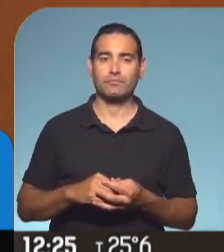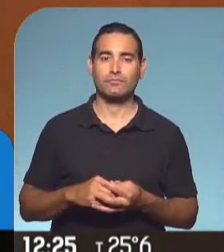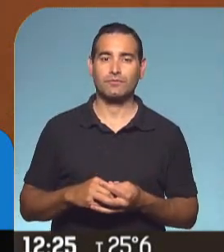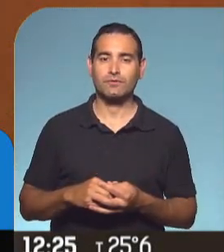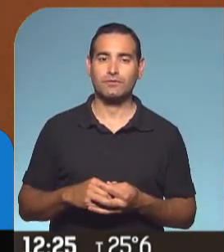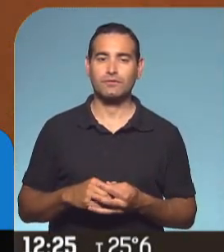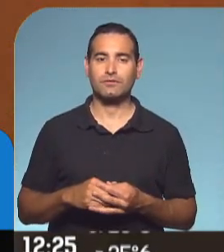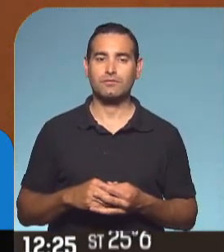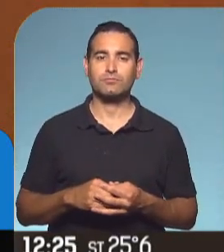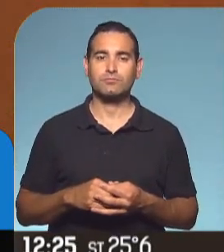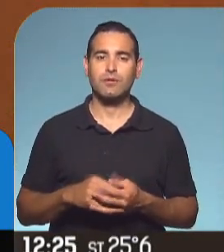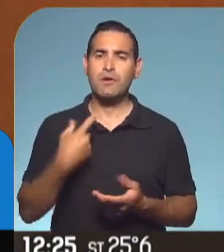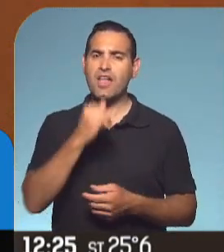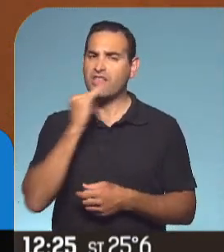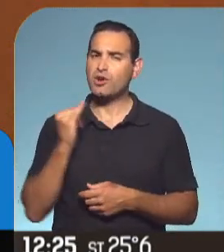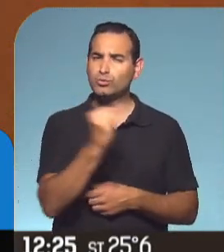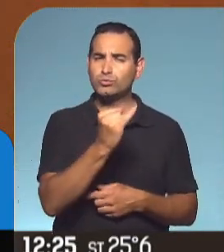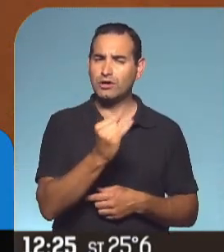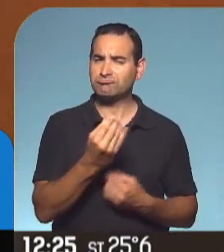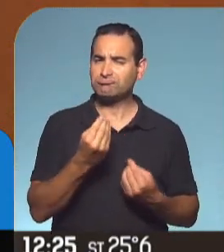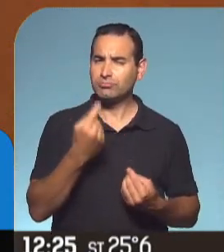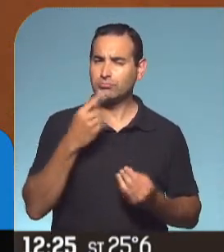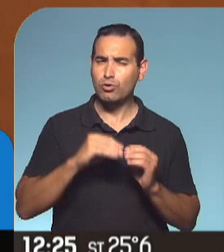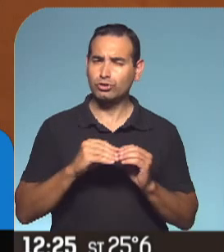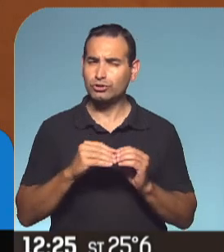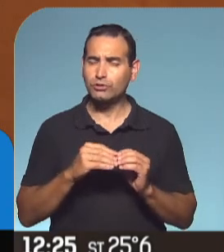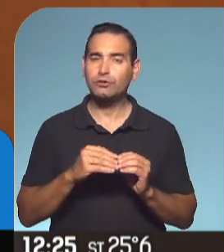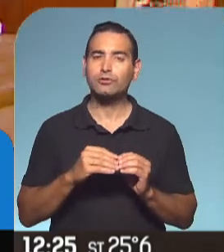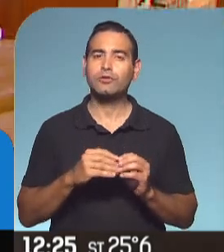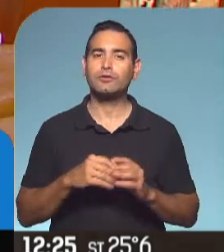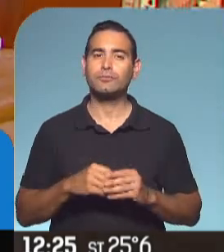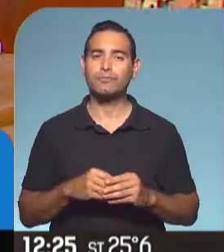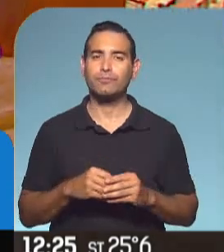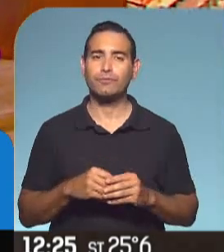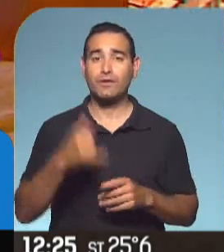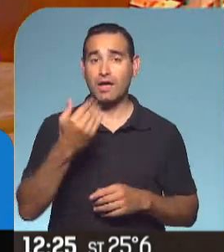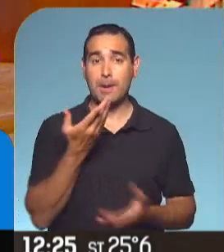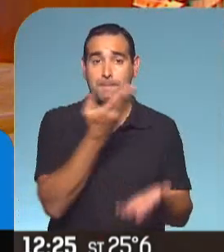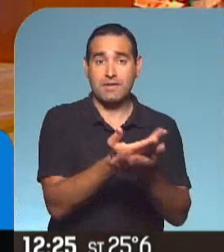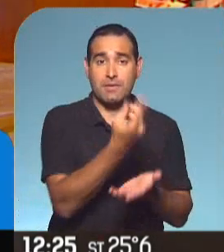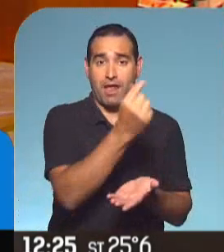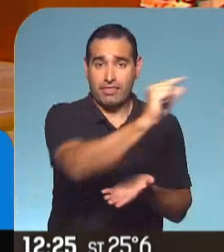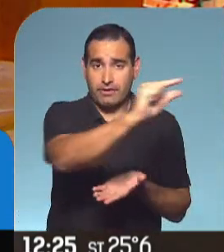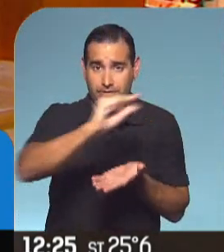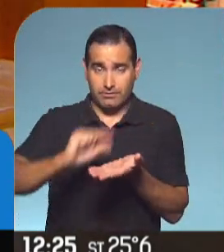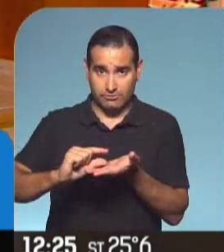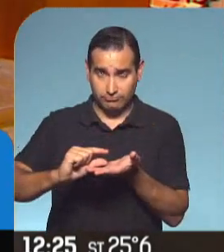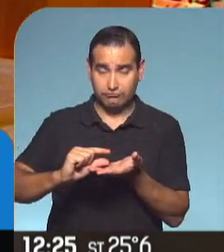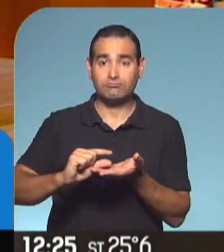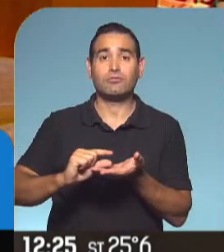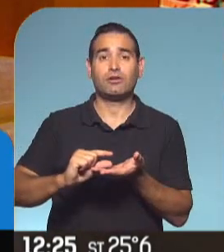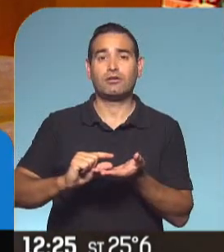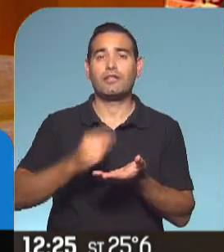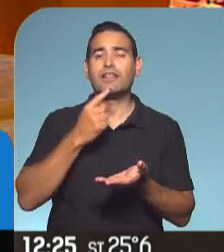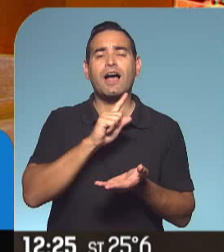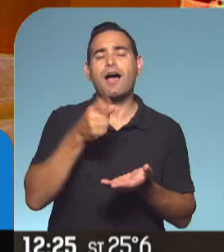cosa, a dónde está apuntando la denuncia. La denuncia apunta concretamente a que se tomó un crédito que se planteó que esto